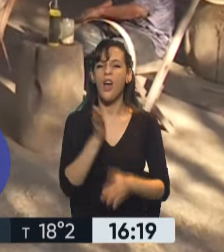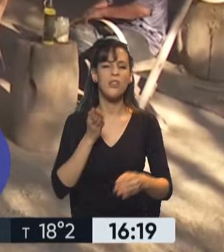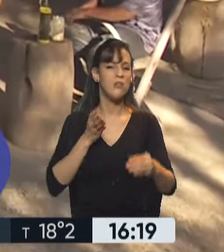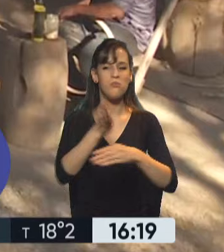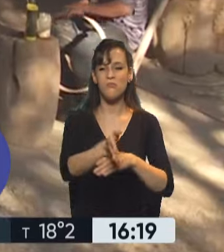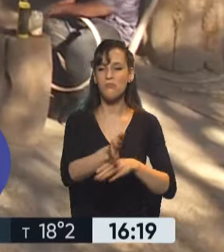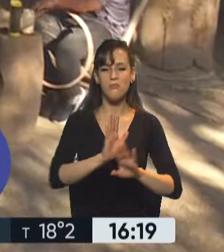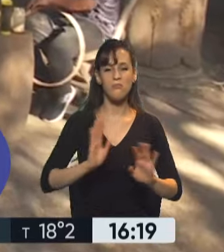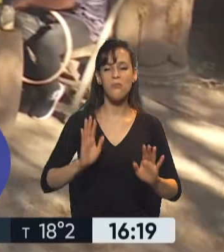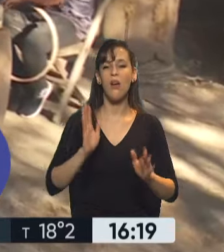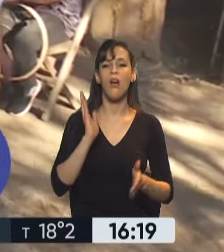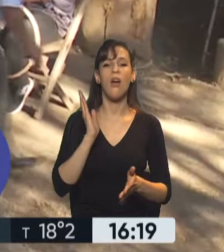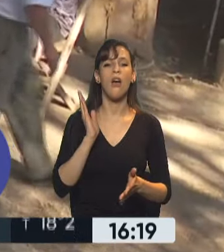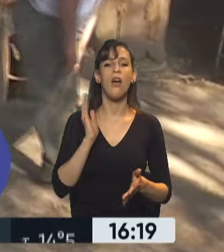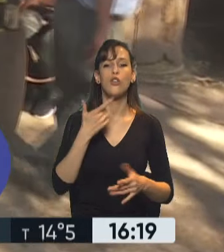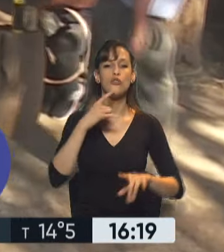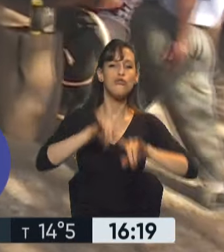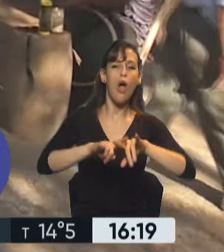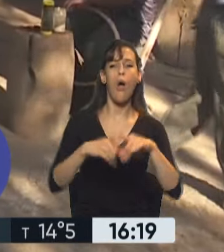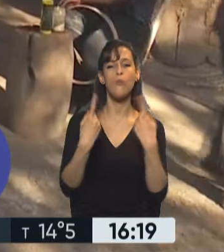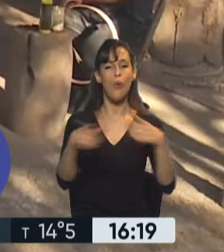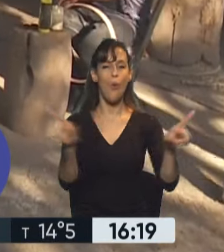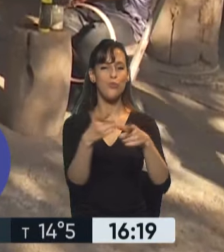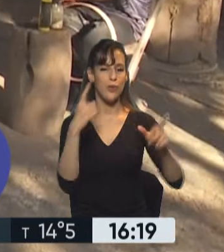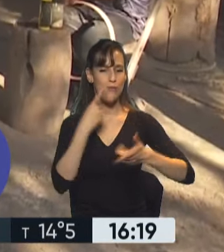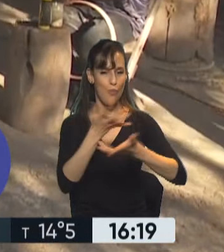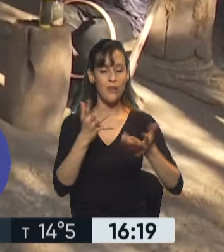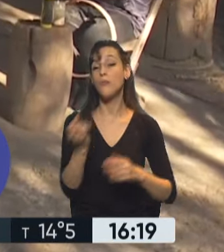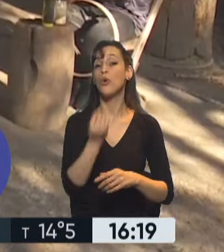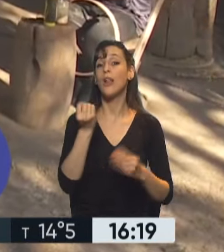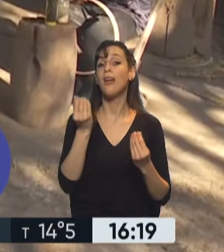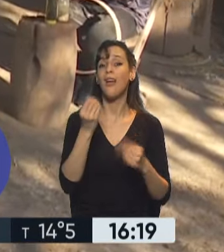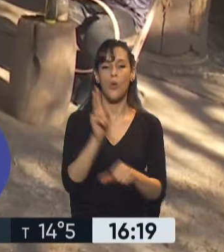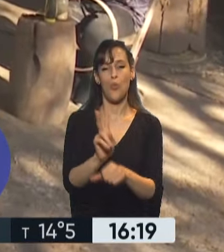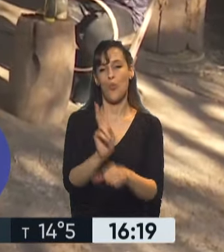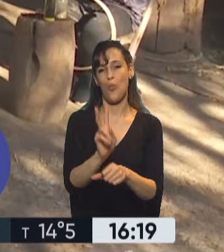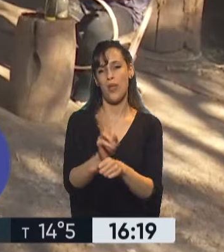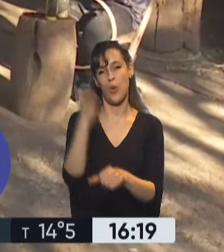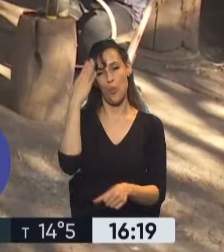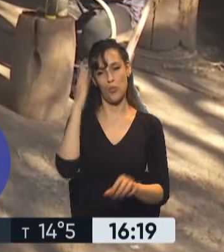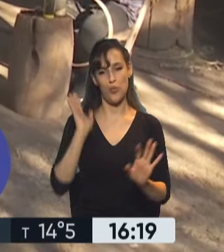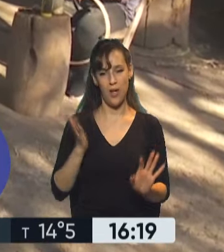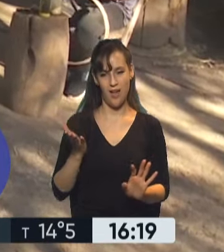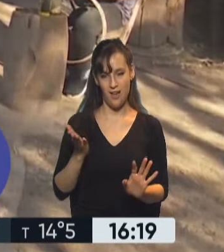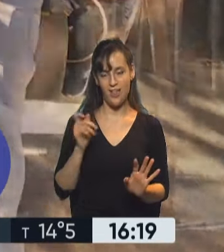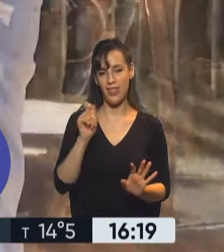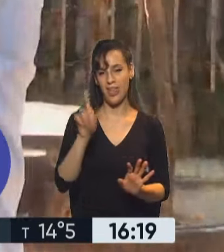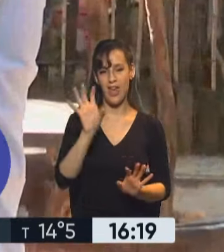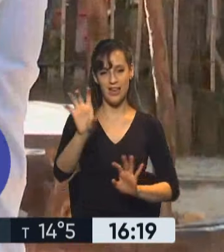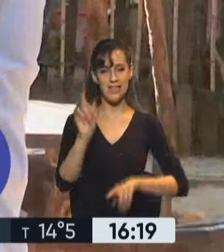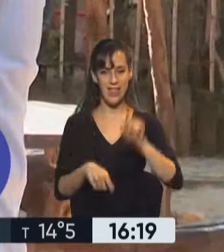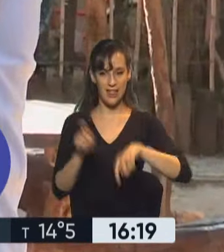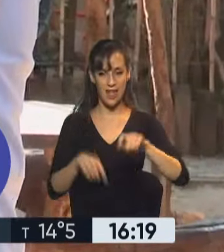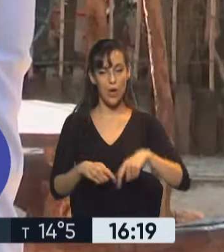espectáculo. La idea es que uno pueda recuperar la memoria de nuestros patios santiagueños. Tere, vos sabés que mientras vos nos estás contando